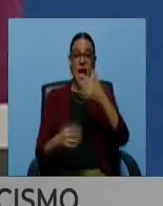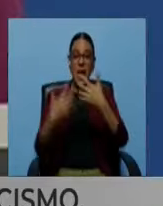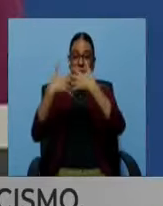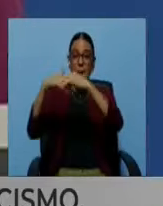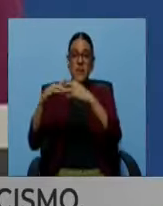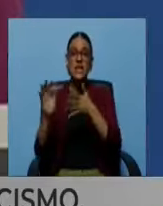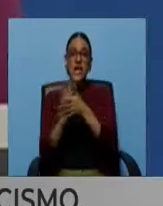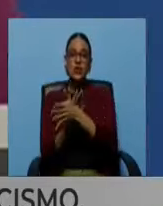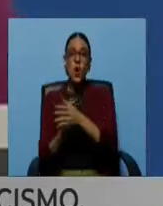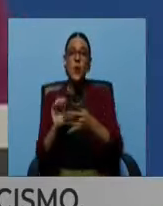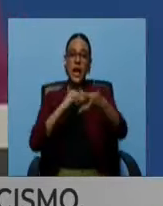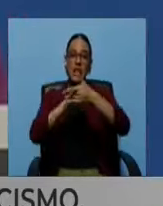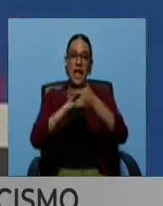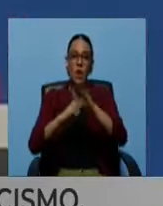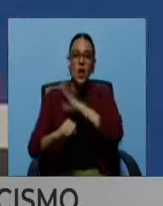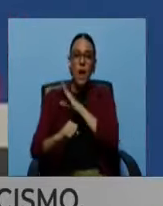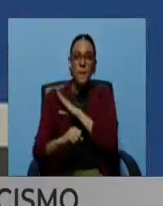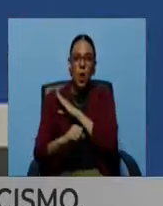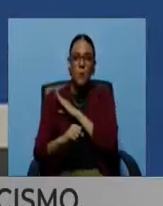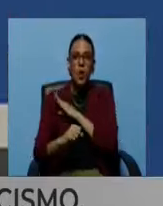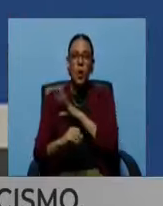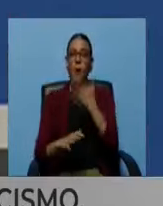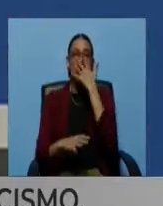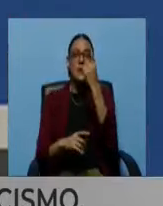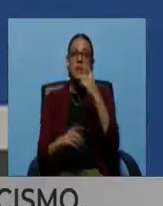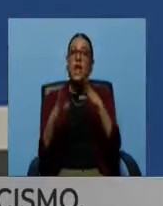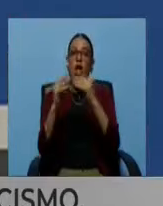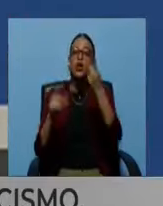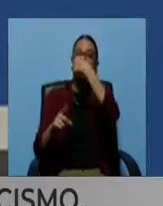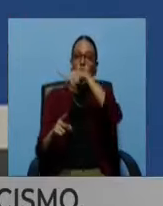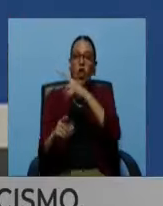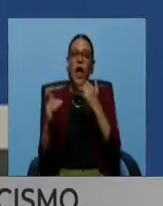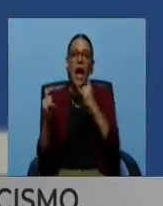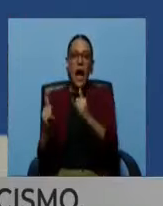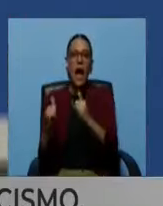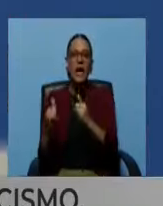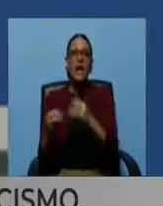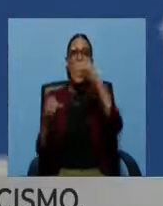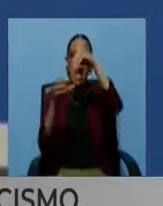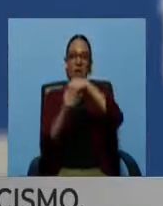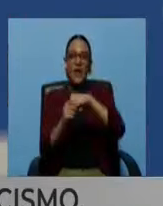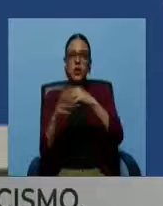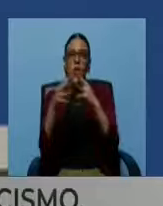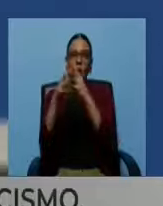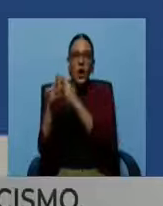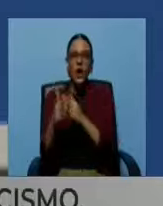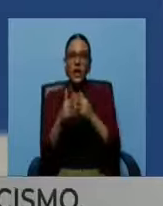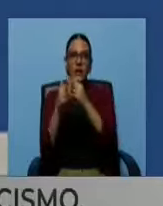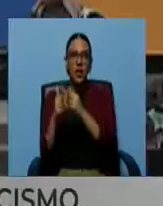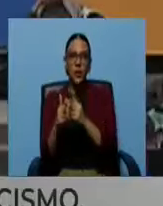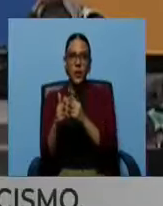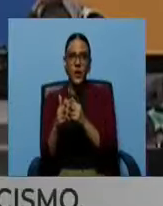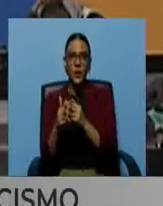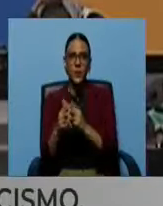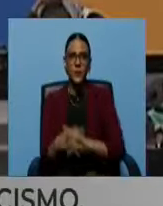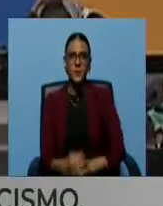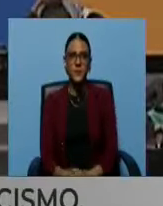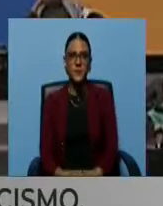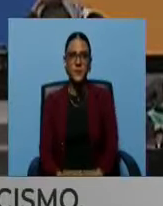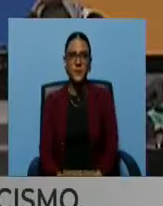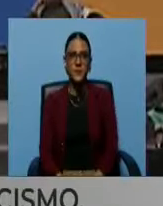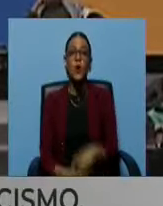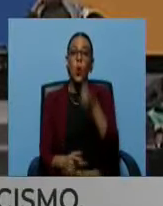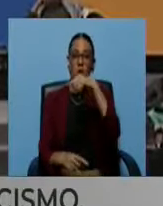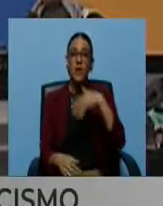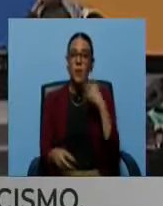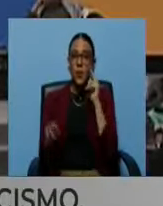en tecnología. Principalmente todos están concentrados en Estados Unidos de Norteamérica. Si lo ven